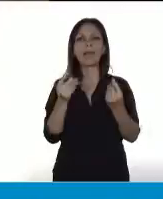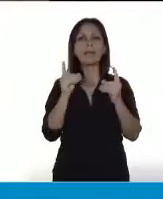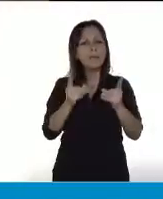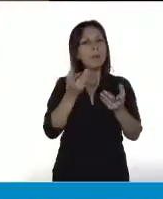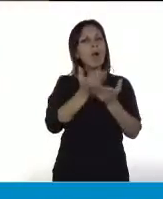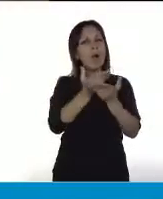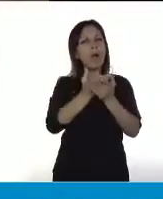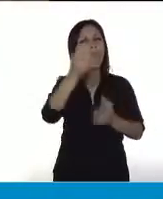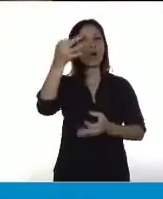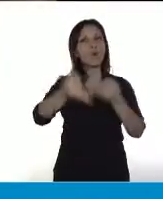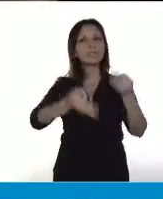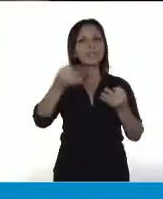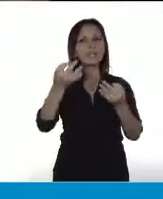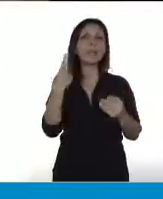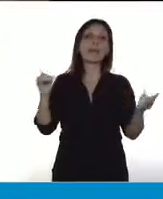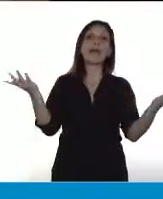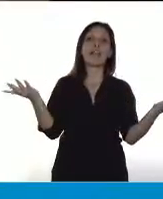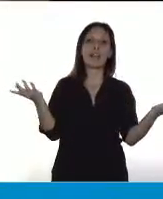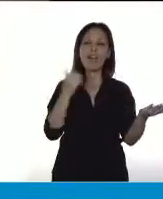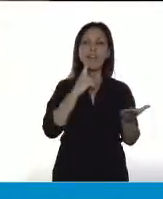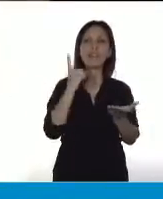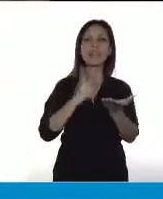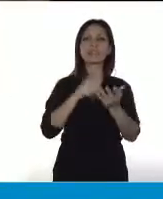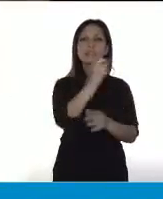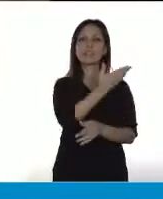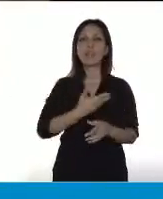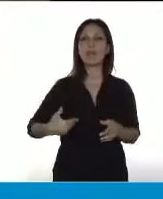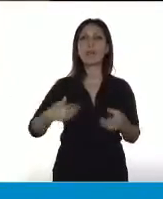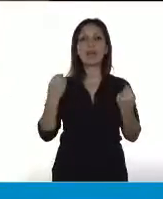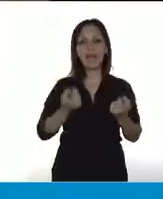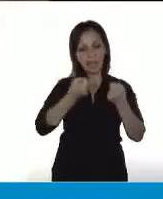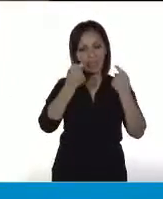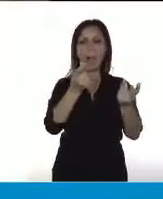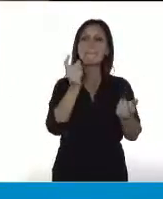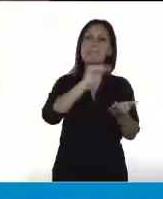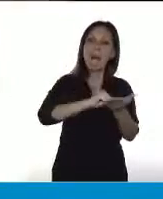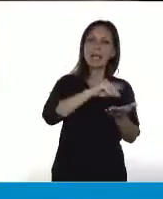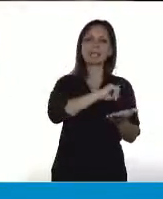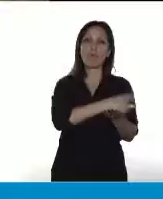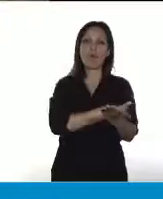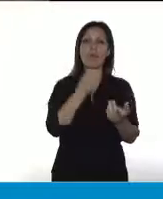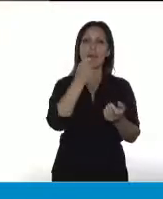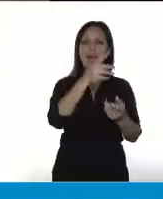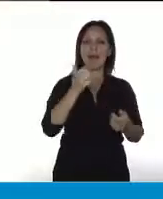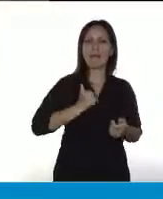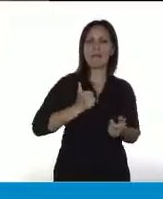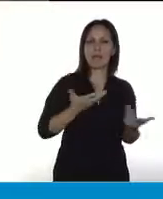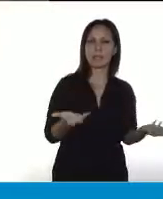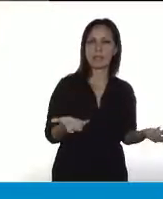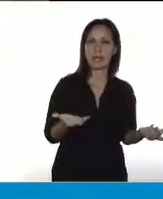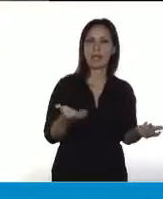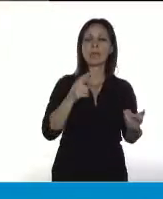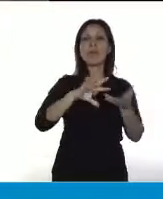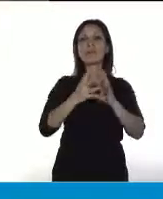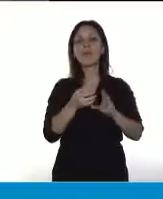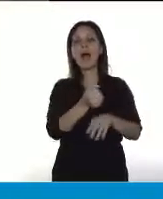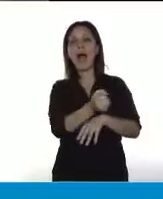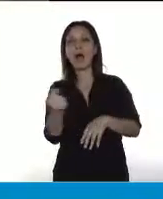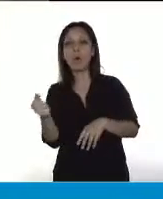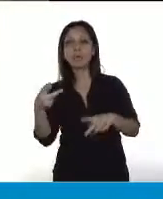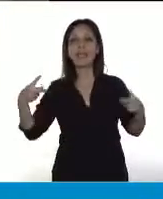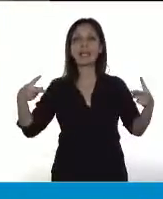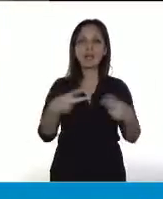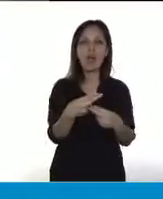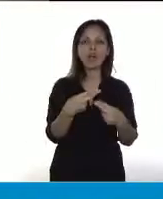Pero la decisión del gobierno es empoderarla, porque obviamente estos ajustes que se votan acá